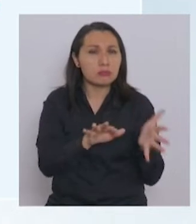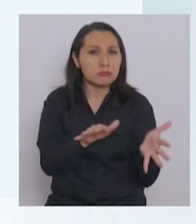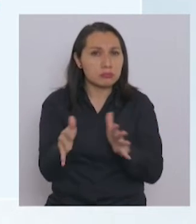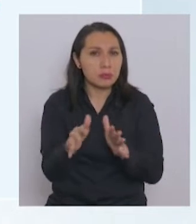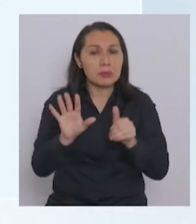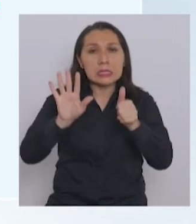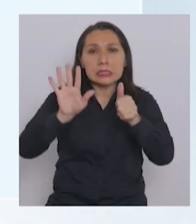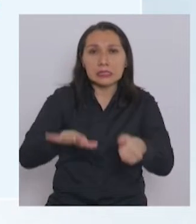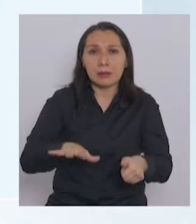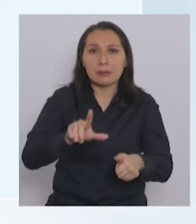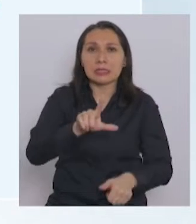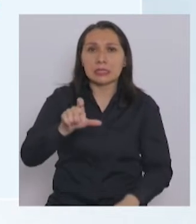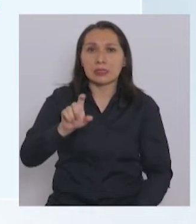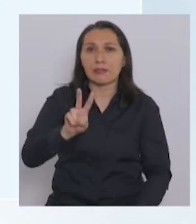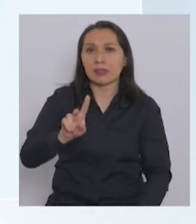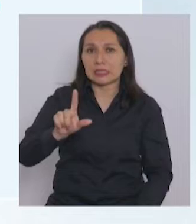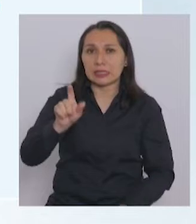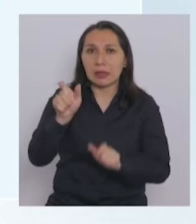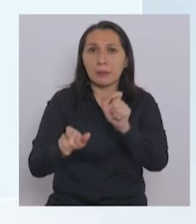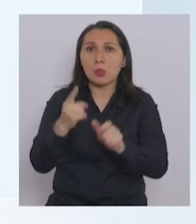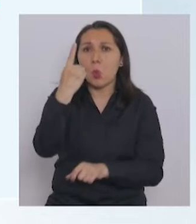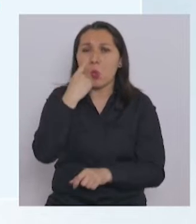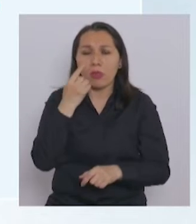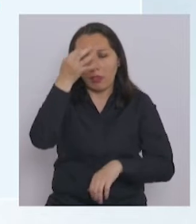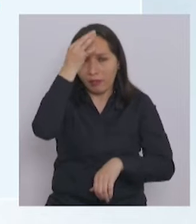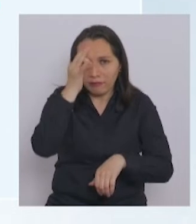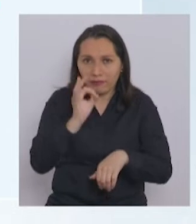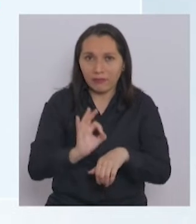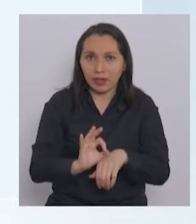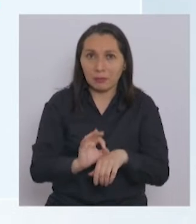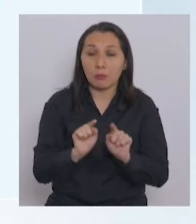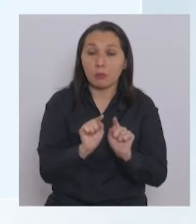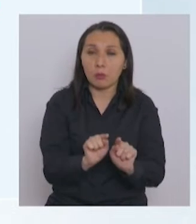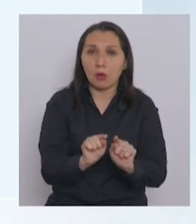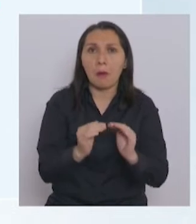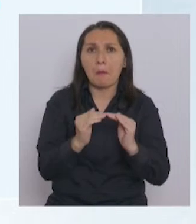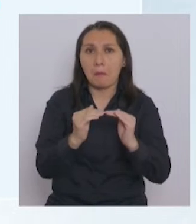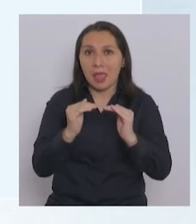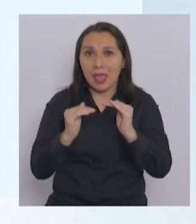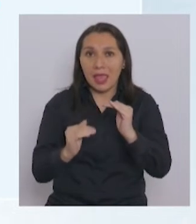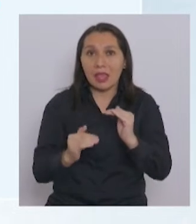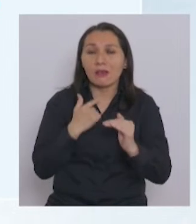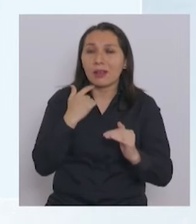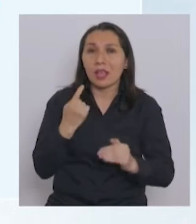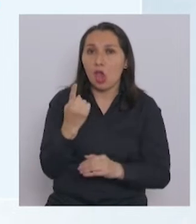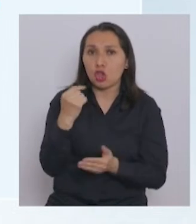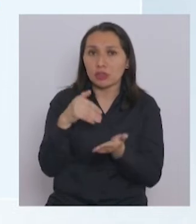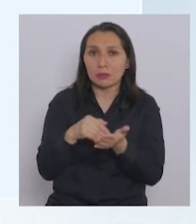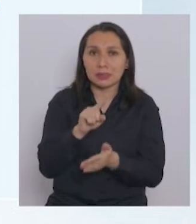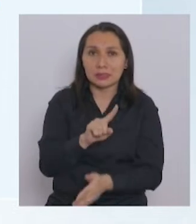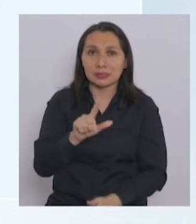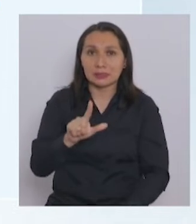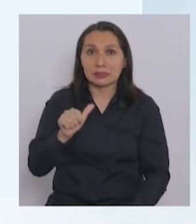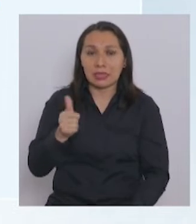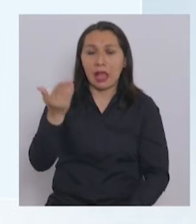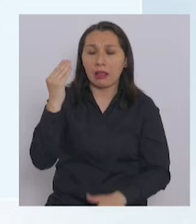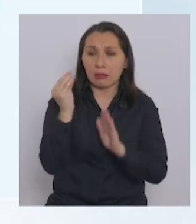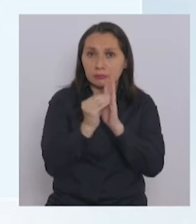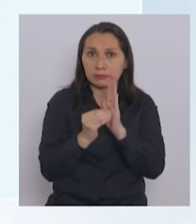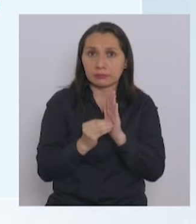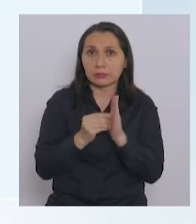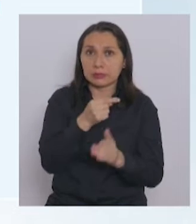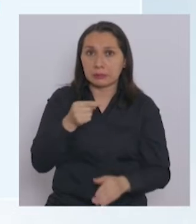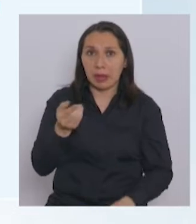de 6.727 casos diarios. Esto es menor a los 11.176 registrados la semana